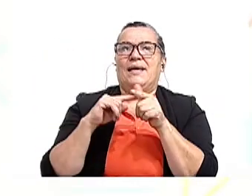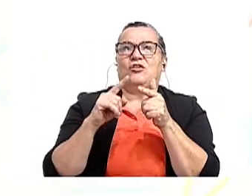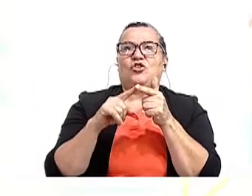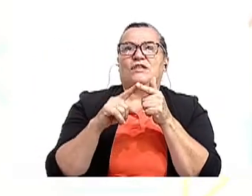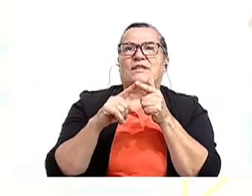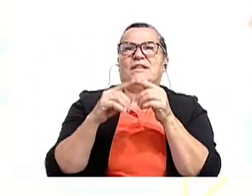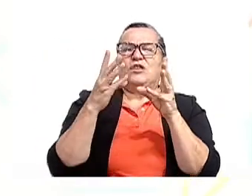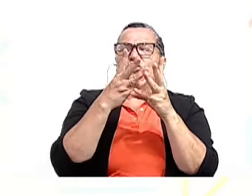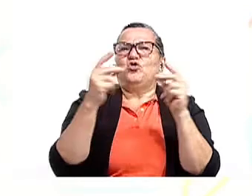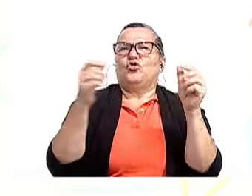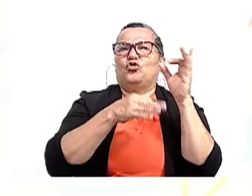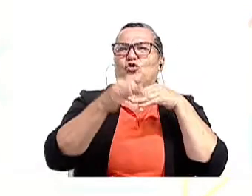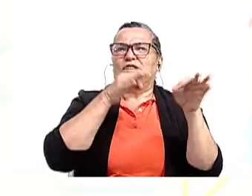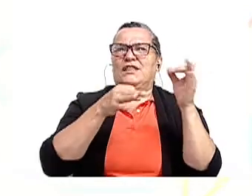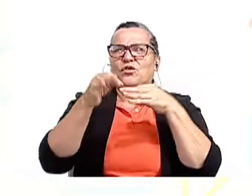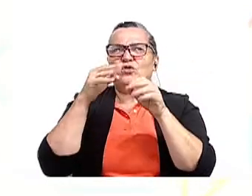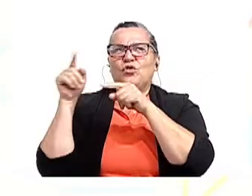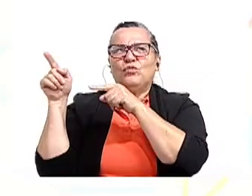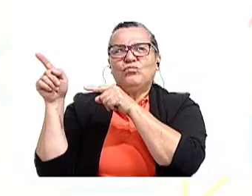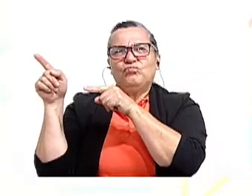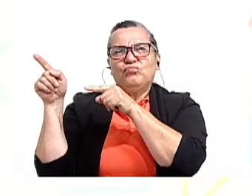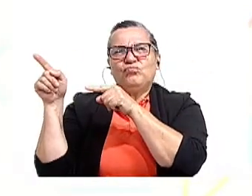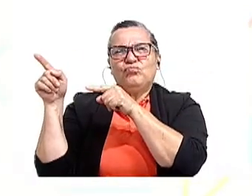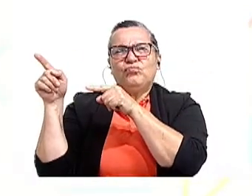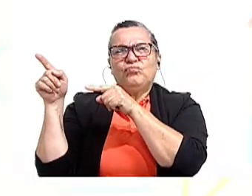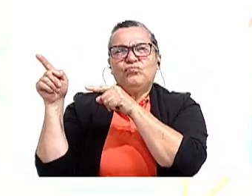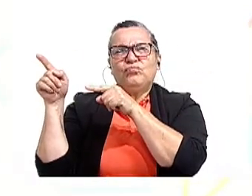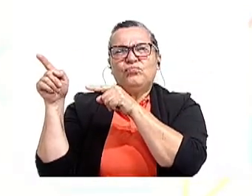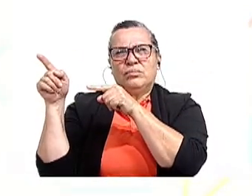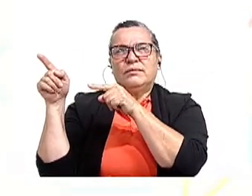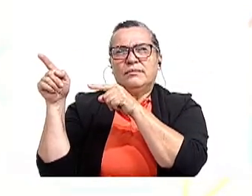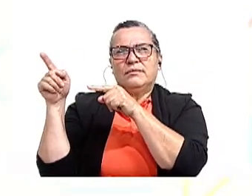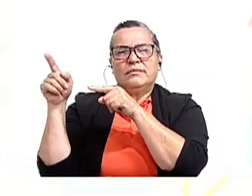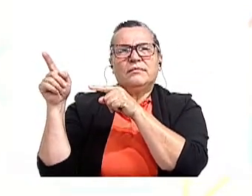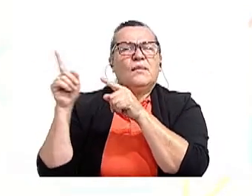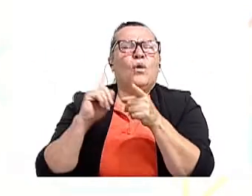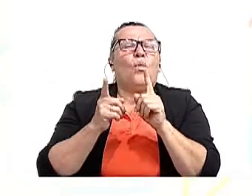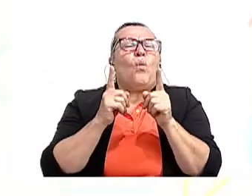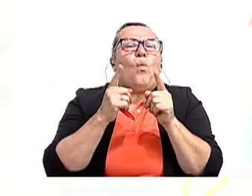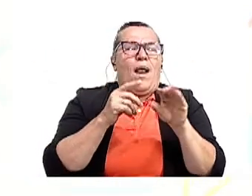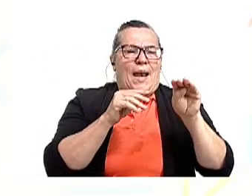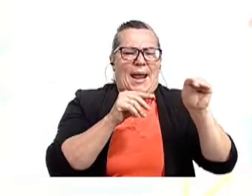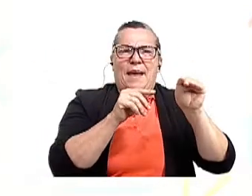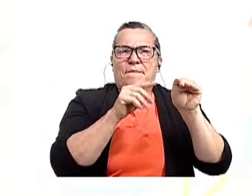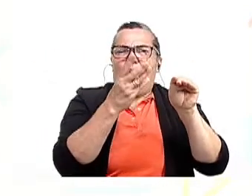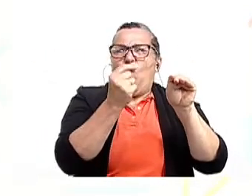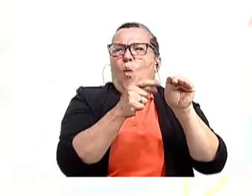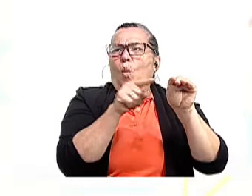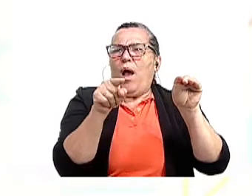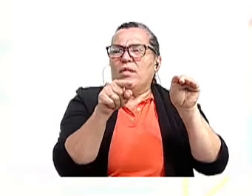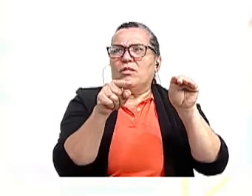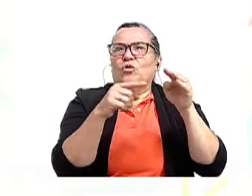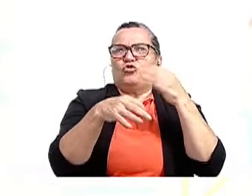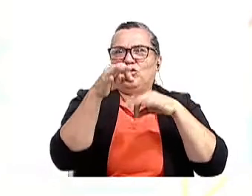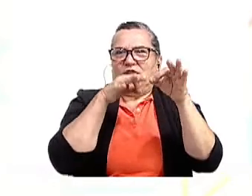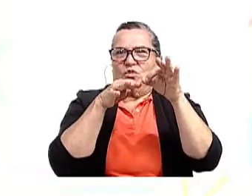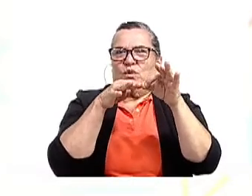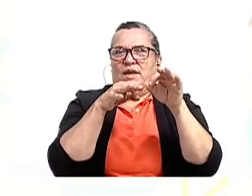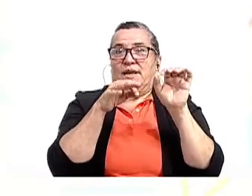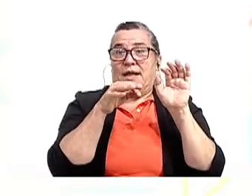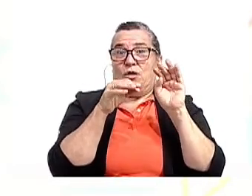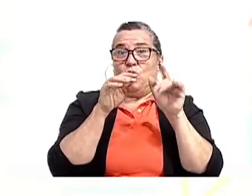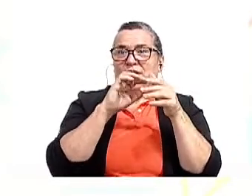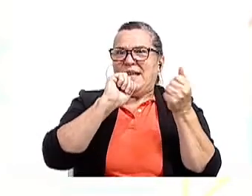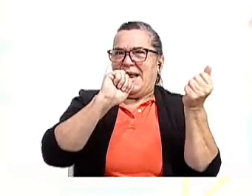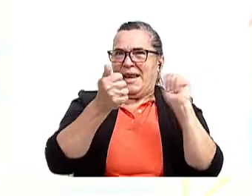Hagamos las sustituciones para poder determinar cuál es el valor de la pendiente. Vamos a hacer la sustitución. Primero, vamos a hacer